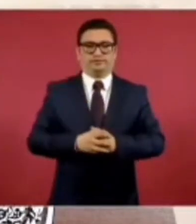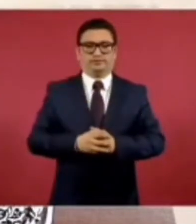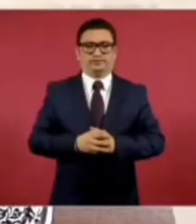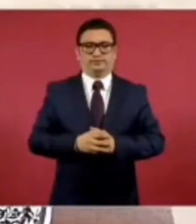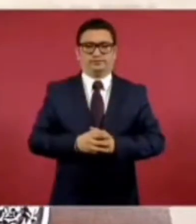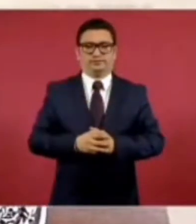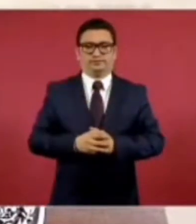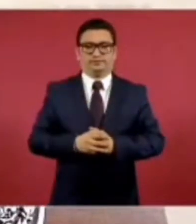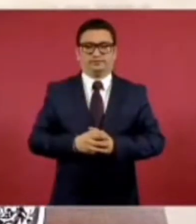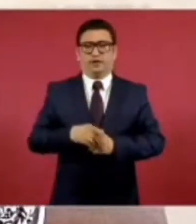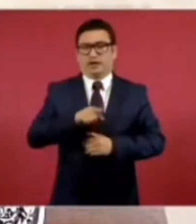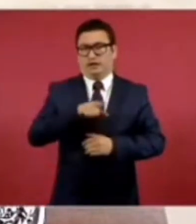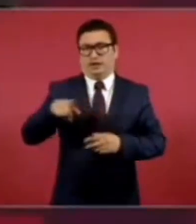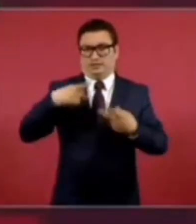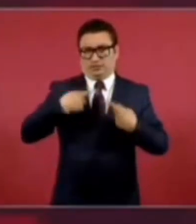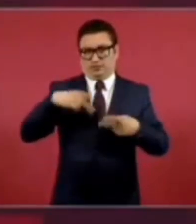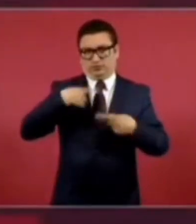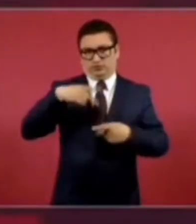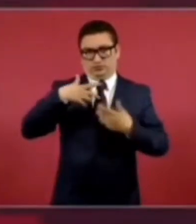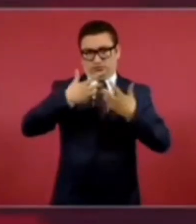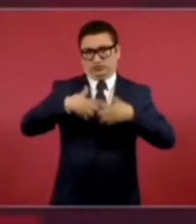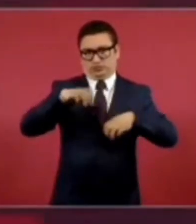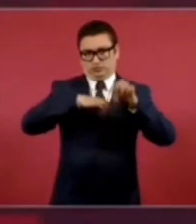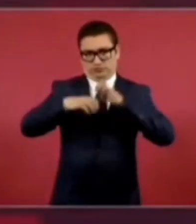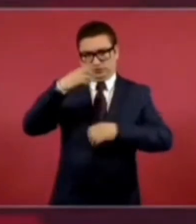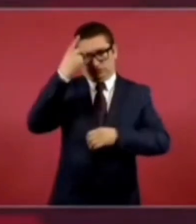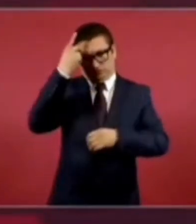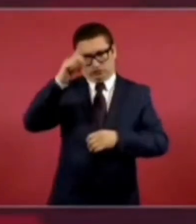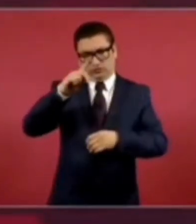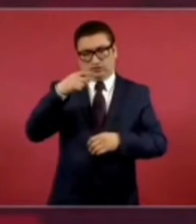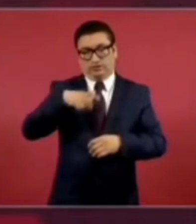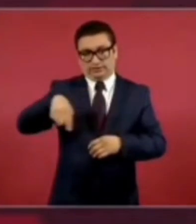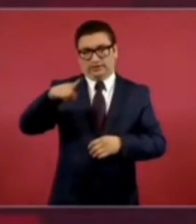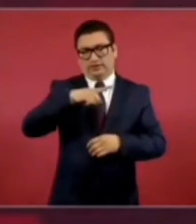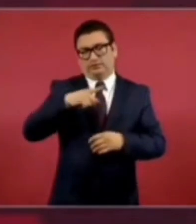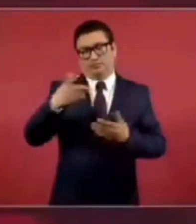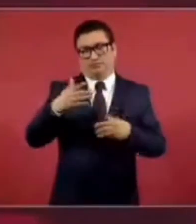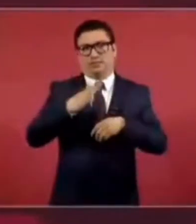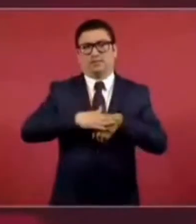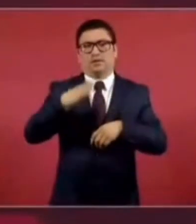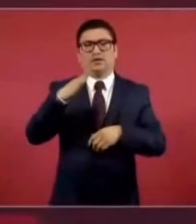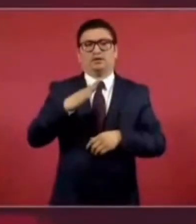eh dueños de las empresas sobre todo